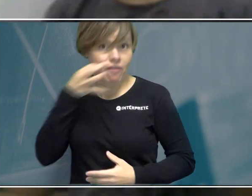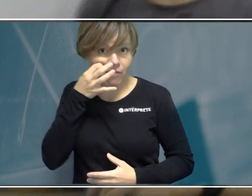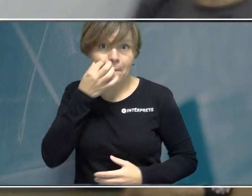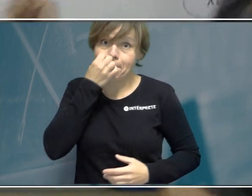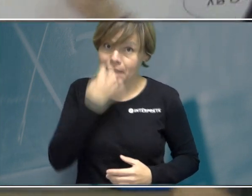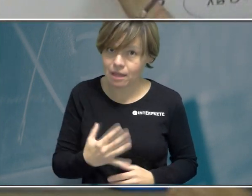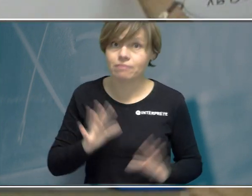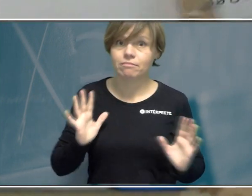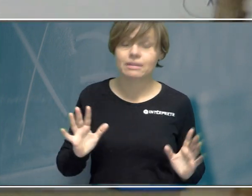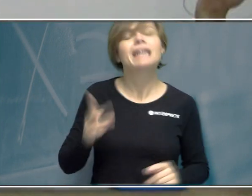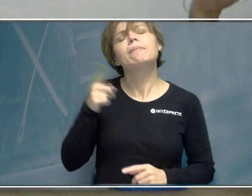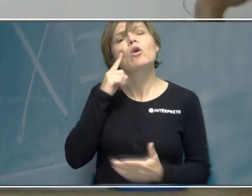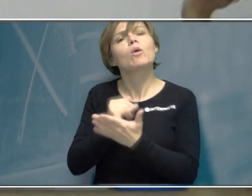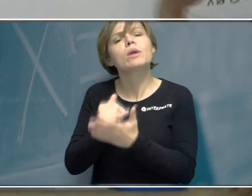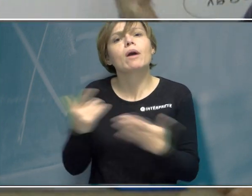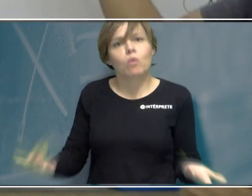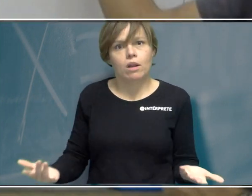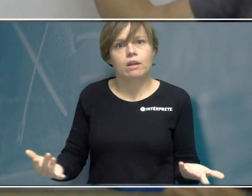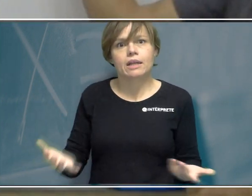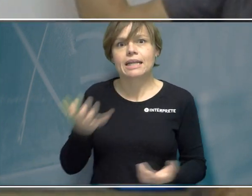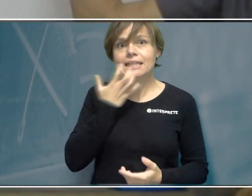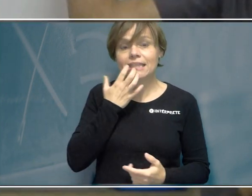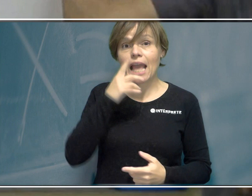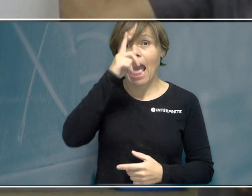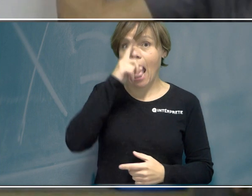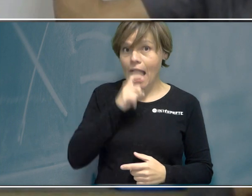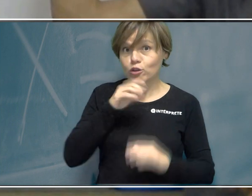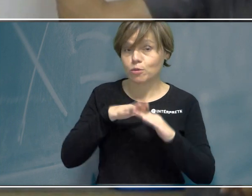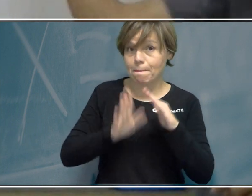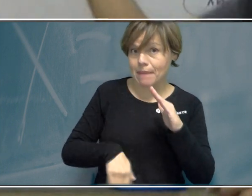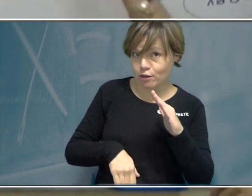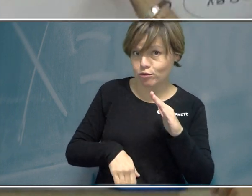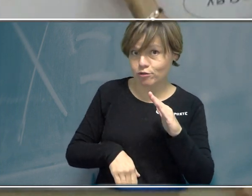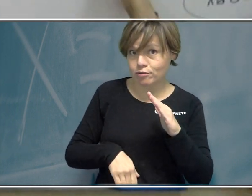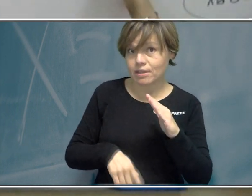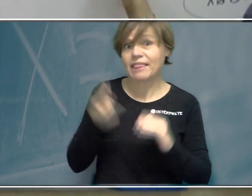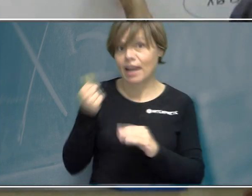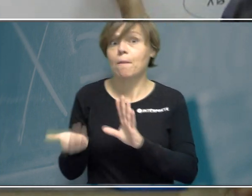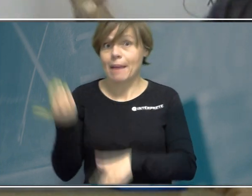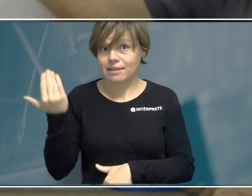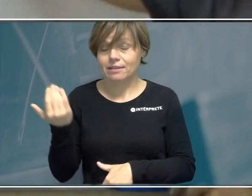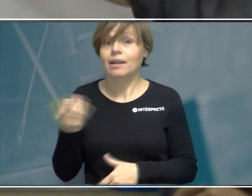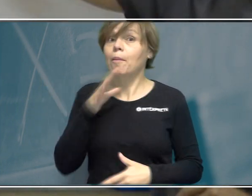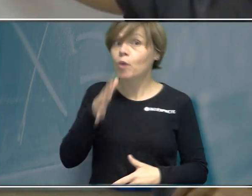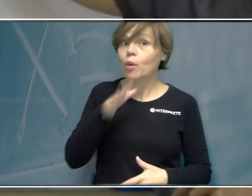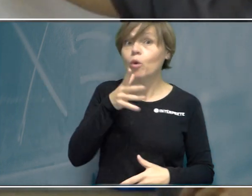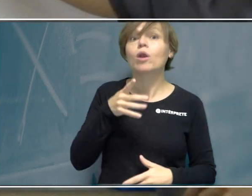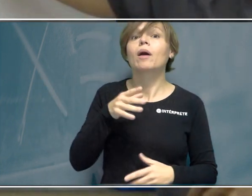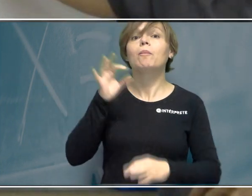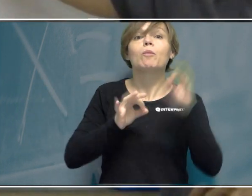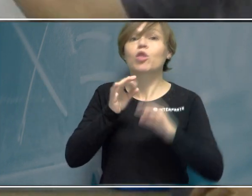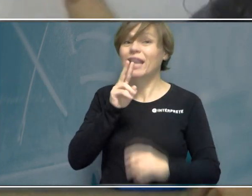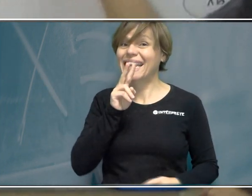ese sentido. Y también habrá que comprobar que cuantos menores sean los años que lleva la empresa, le toca más dinero, porque es